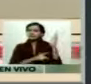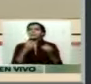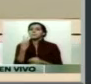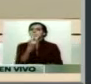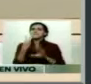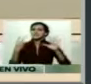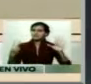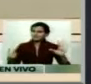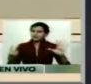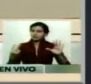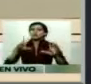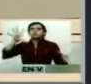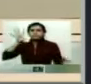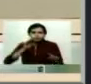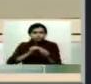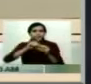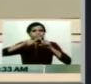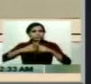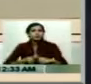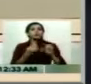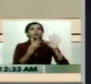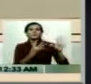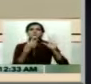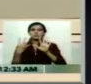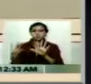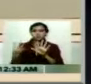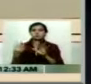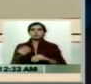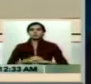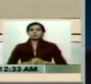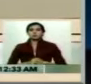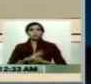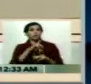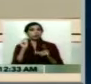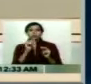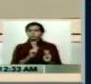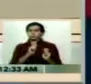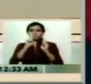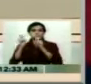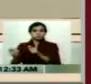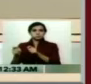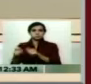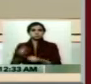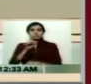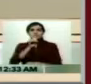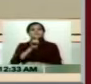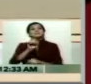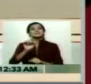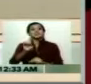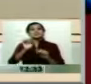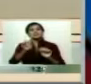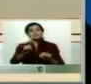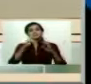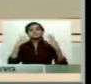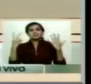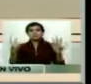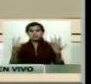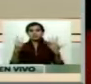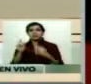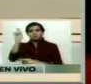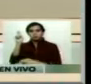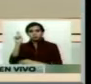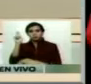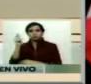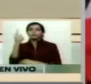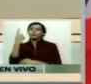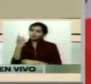algunos de los escaños de los puestos del Parlamento. Es decir, no tendría ahora en la memoria, pero sí